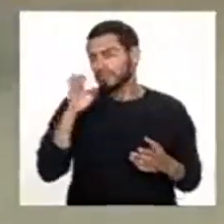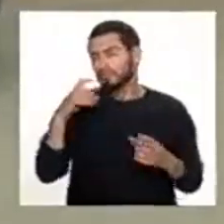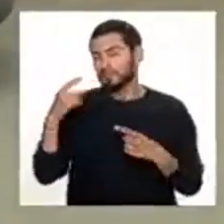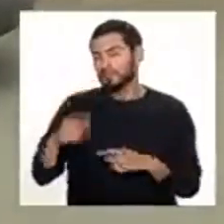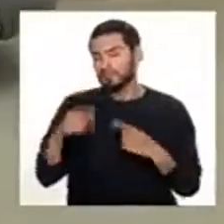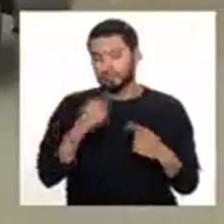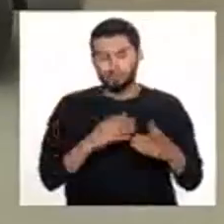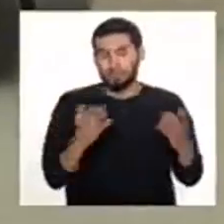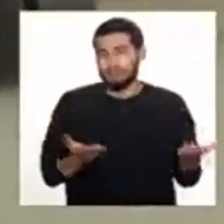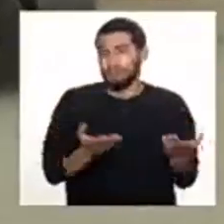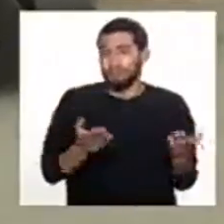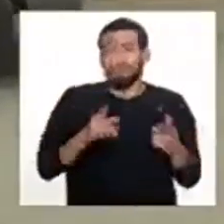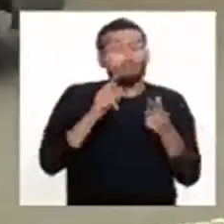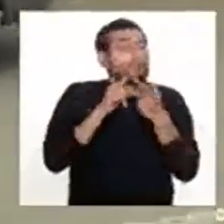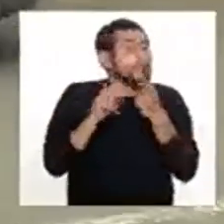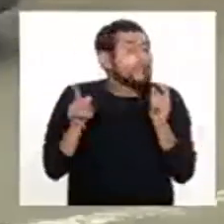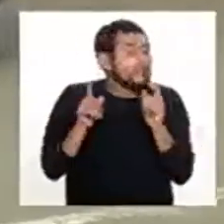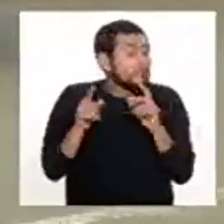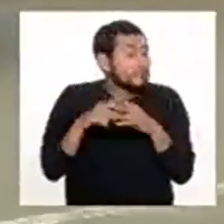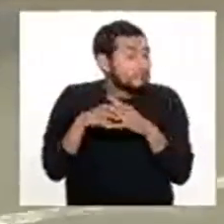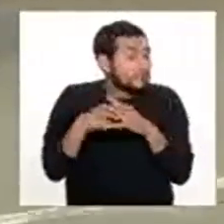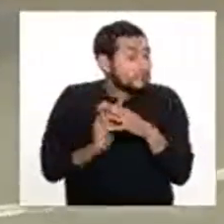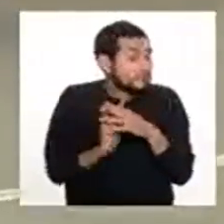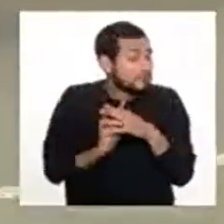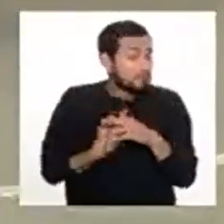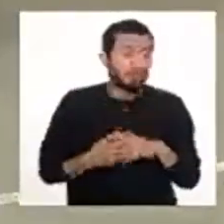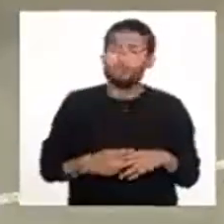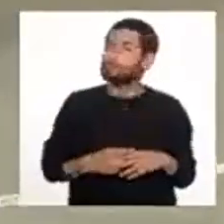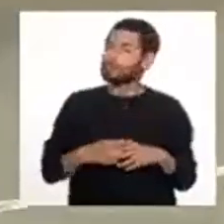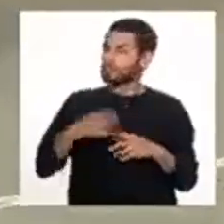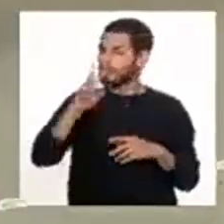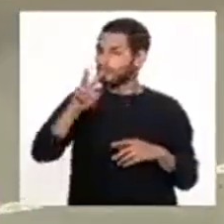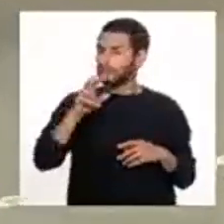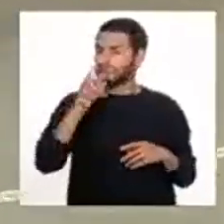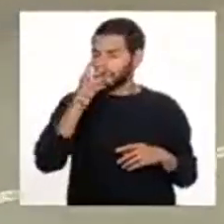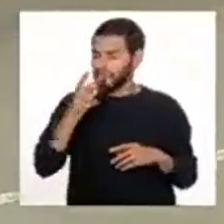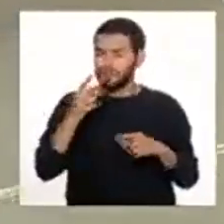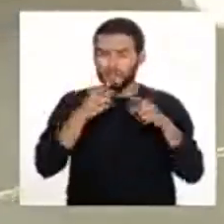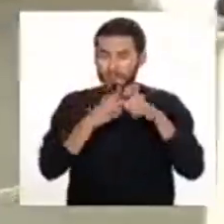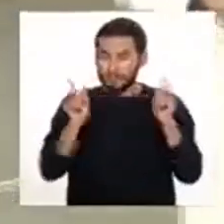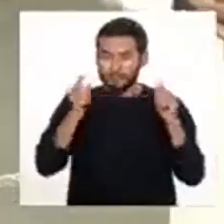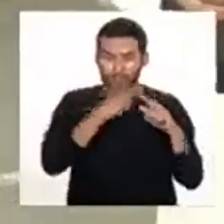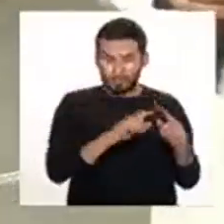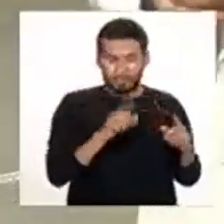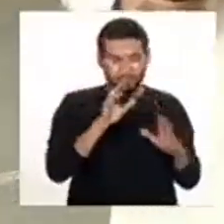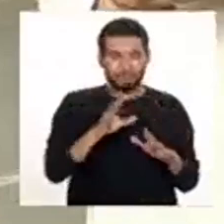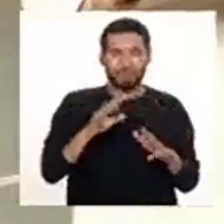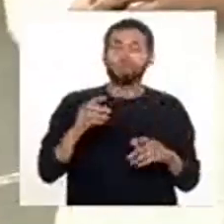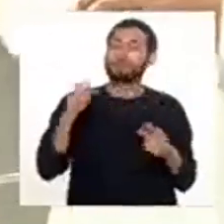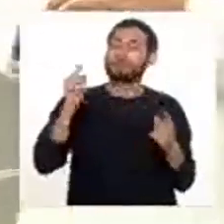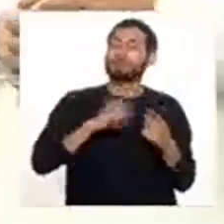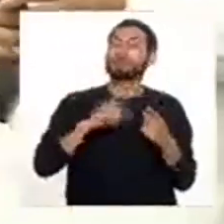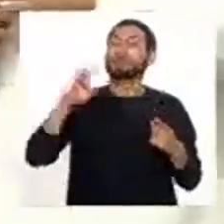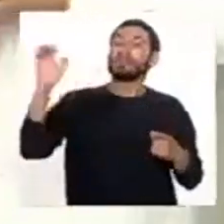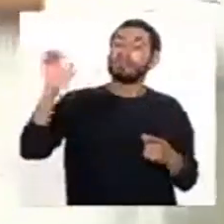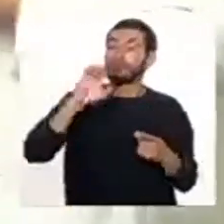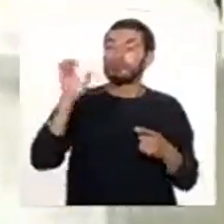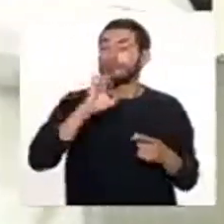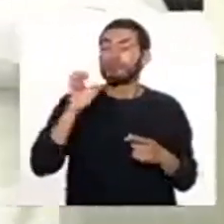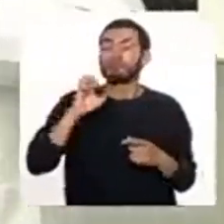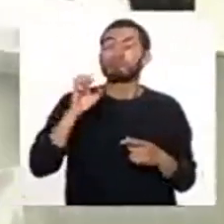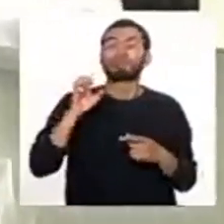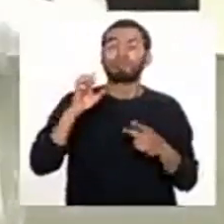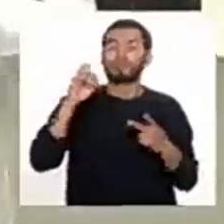tratan aquí. Pero para empezar, vamos a diferenciar algunos conceptos. ¿Cuándo hablamos de una emergencia?